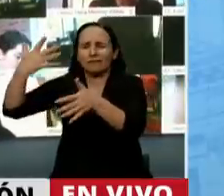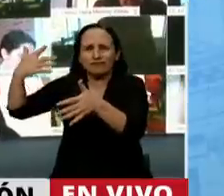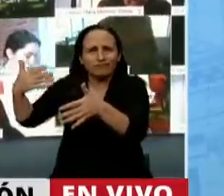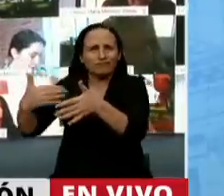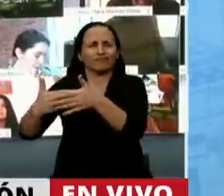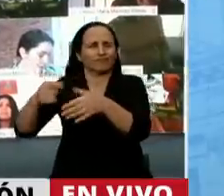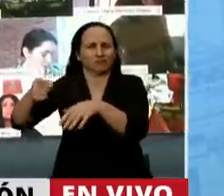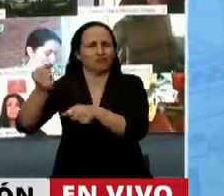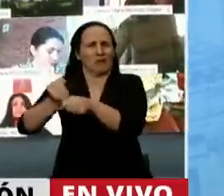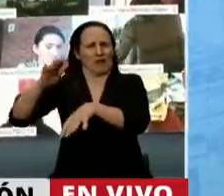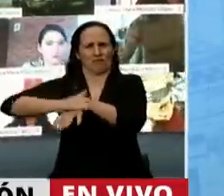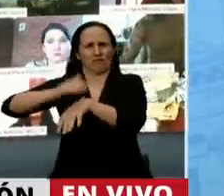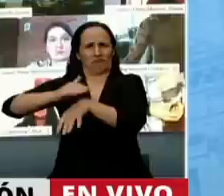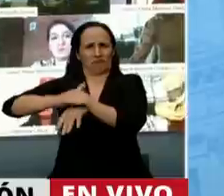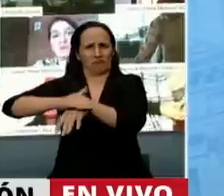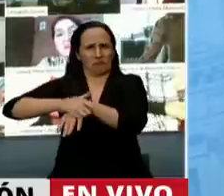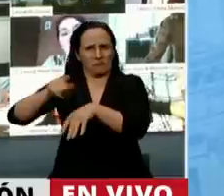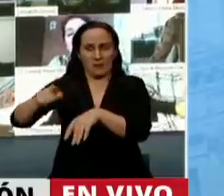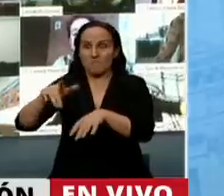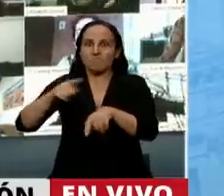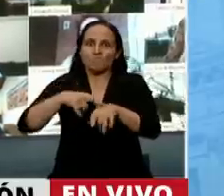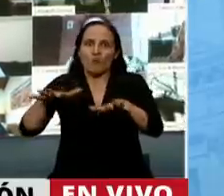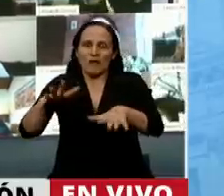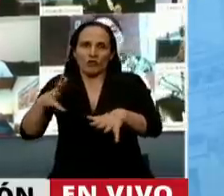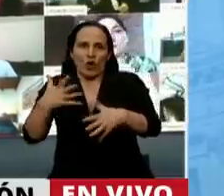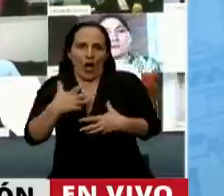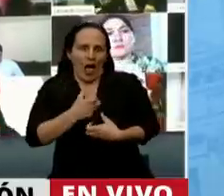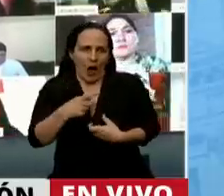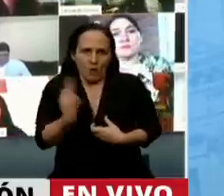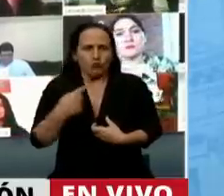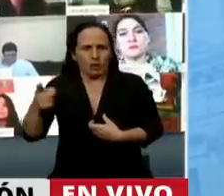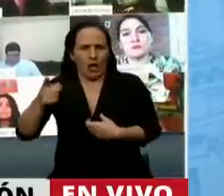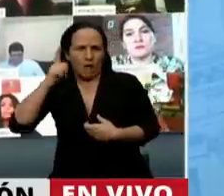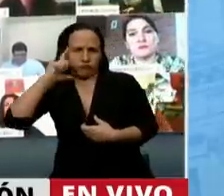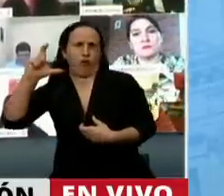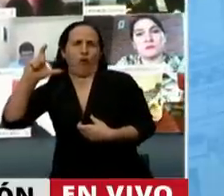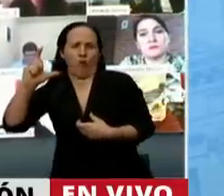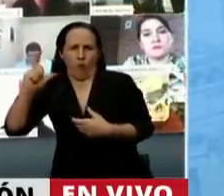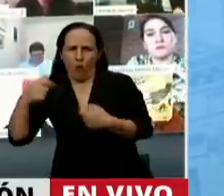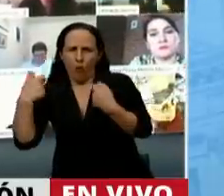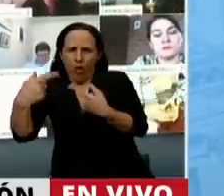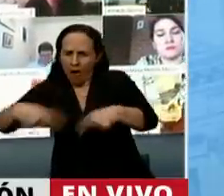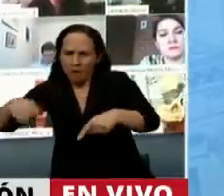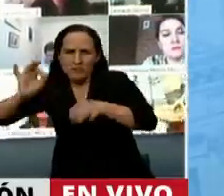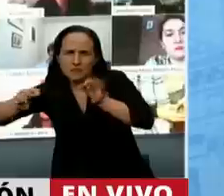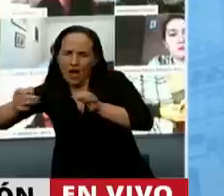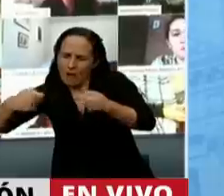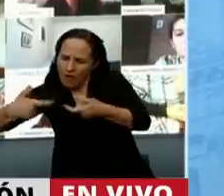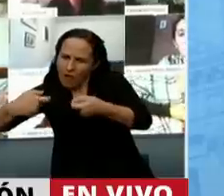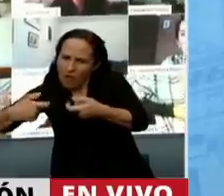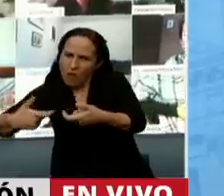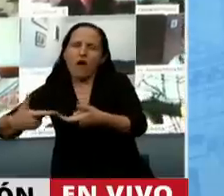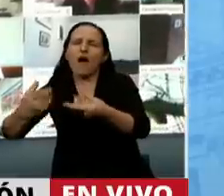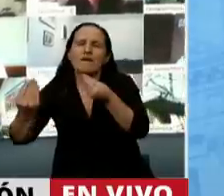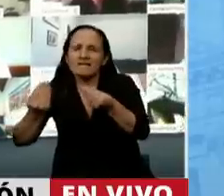realmente con mucha responsabilidad en un momento de mucha angustia y vienen agregando todo su conocimiento, toda su sapienza a la hora